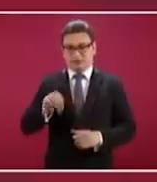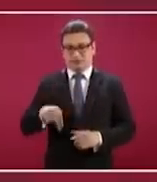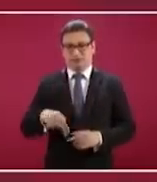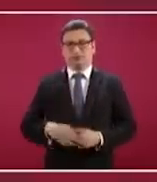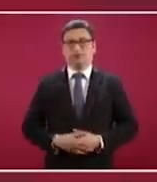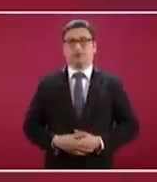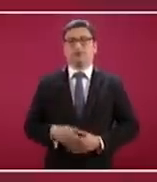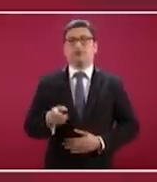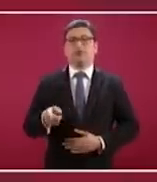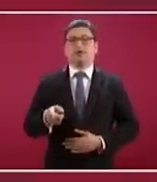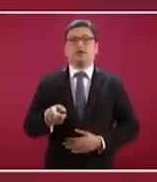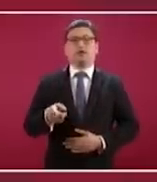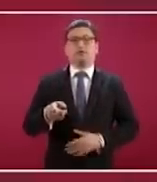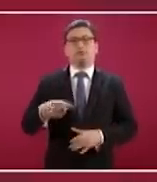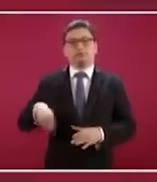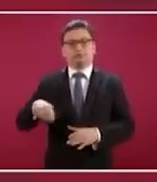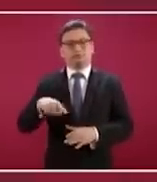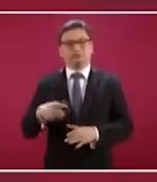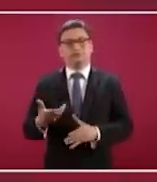los